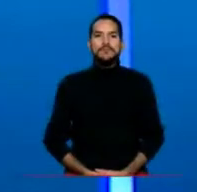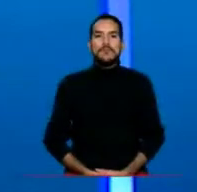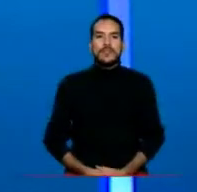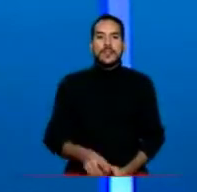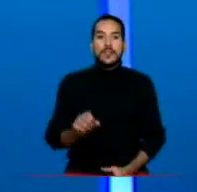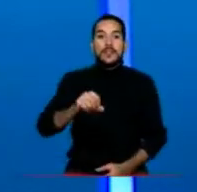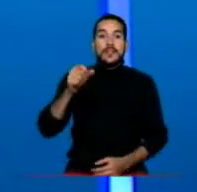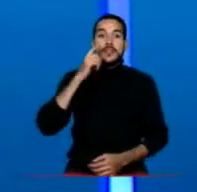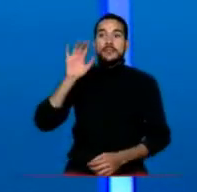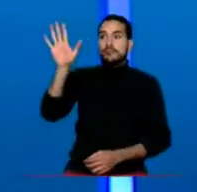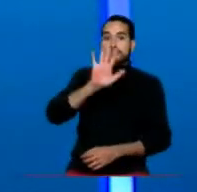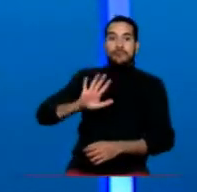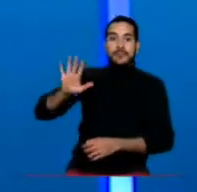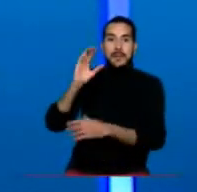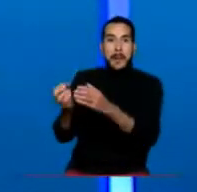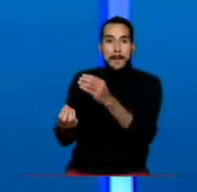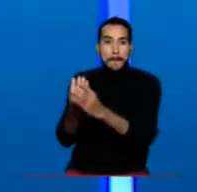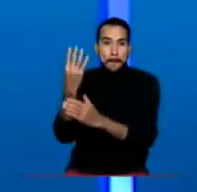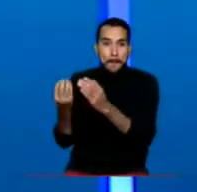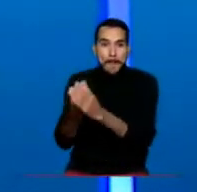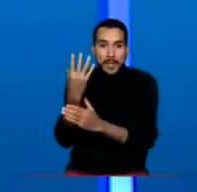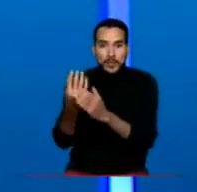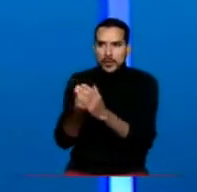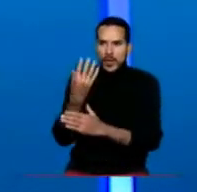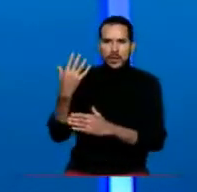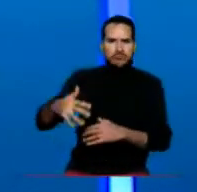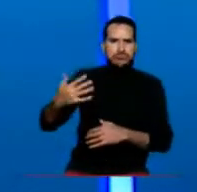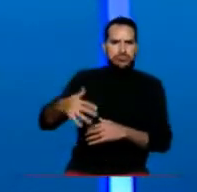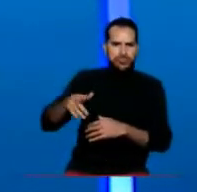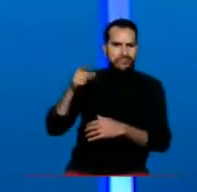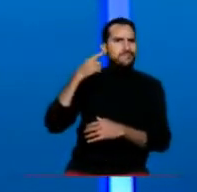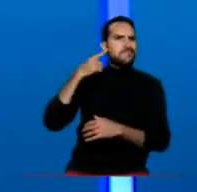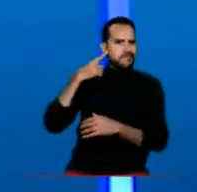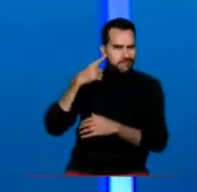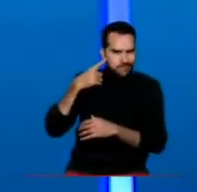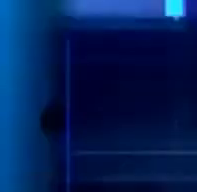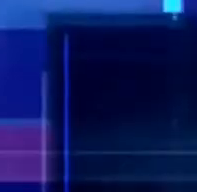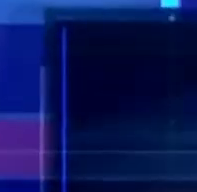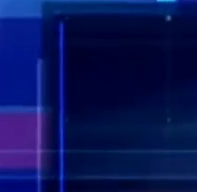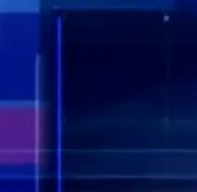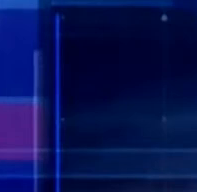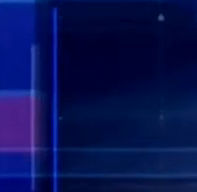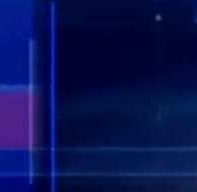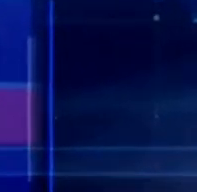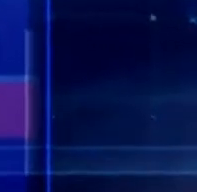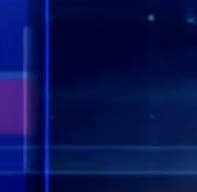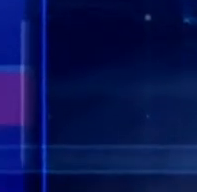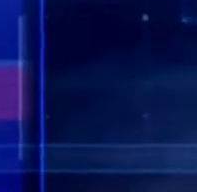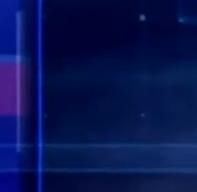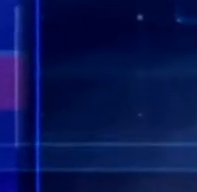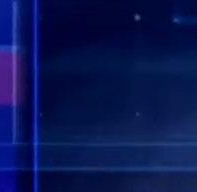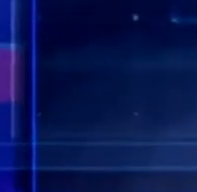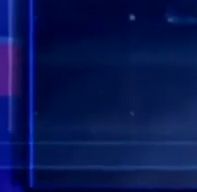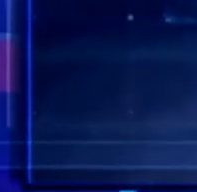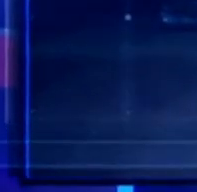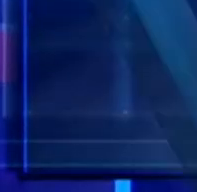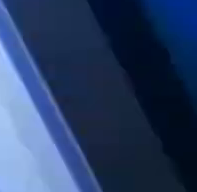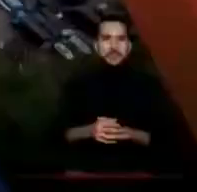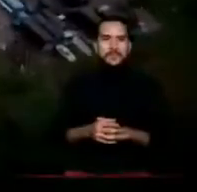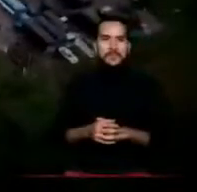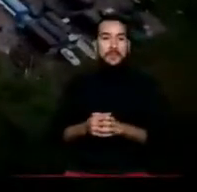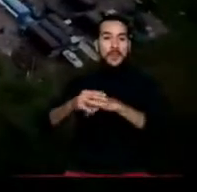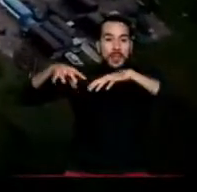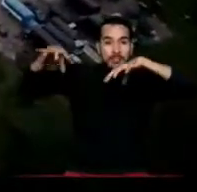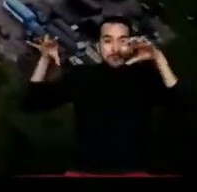En Pasto continúa la alerta por la grave emergencia provocada tras las fuertes lluvias y el desbordamiento de un afluente. En varios sectores